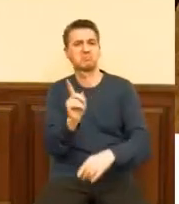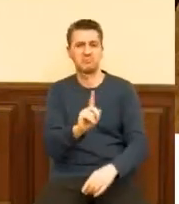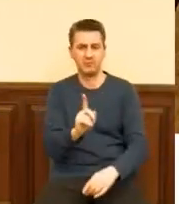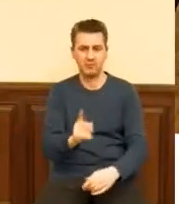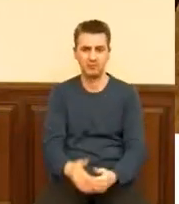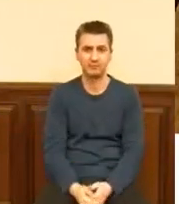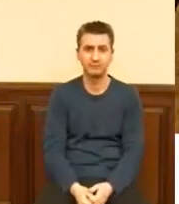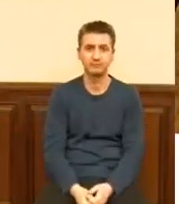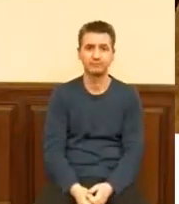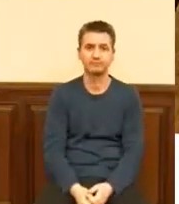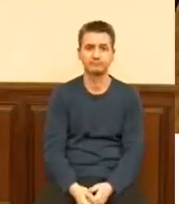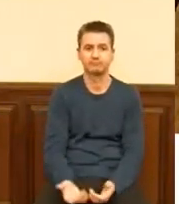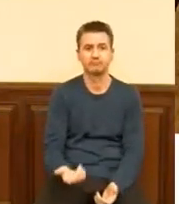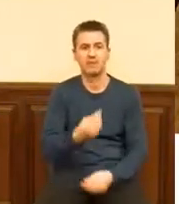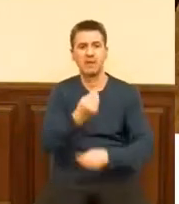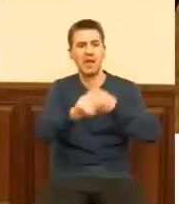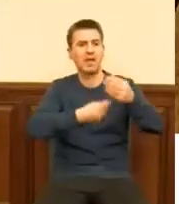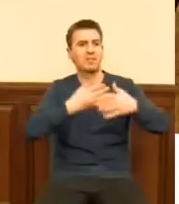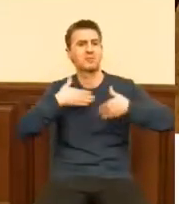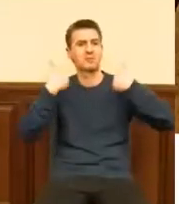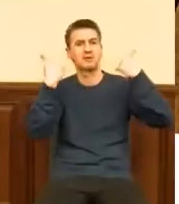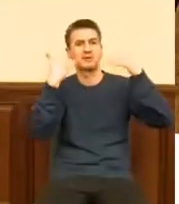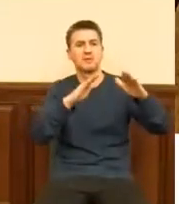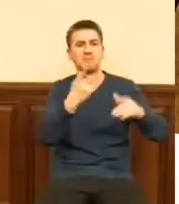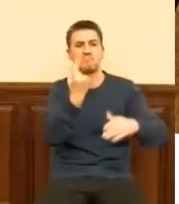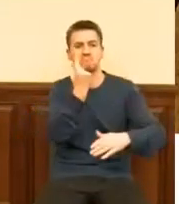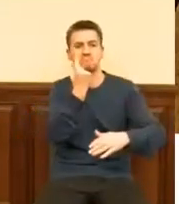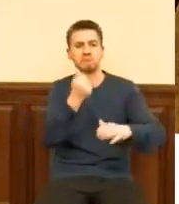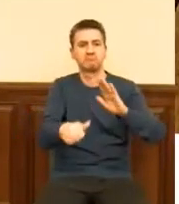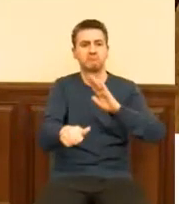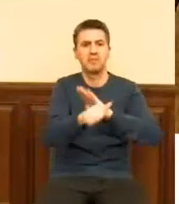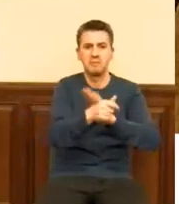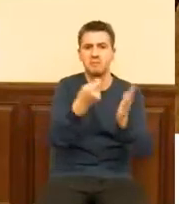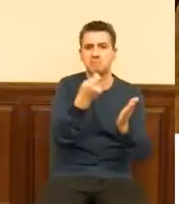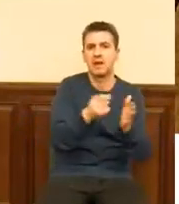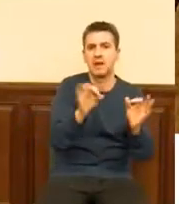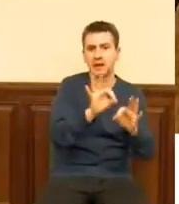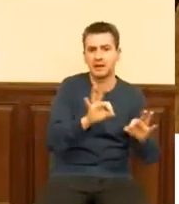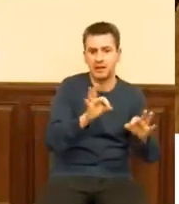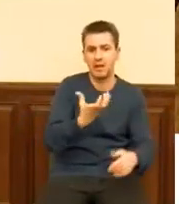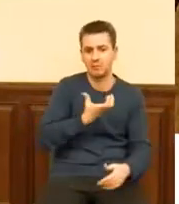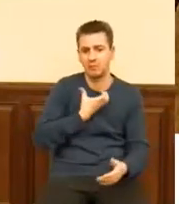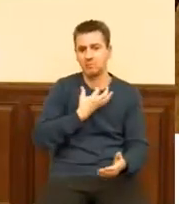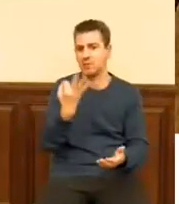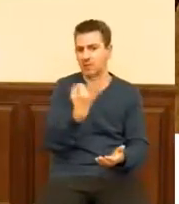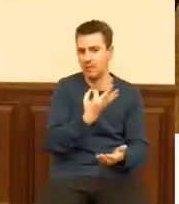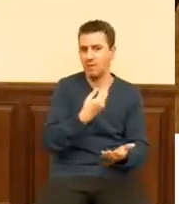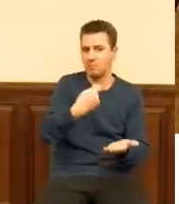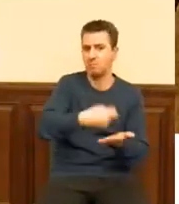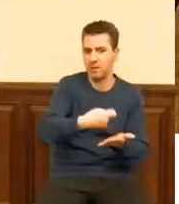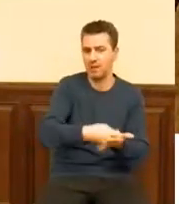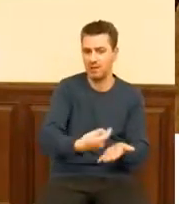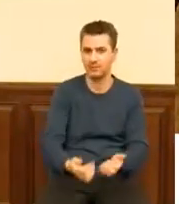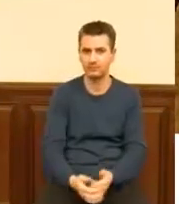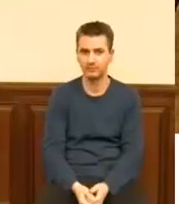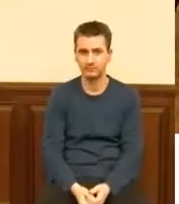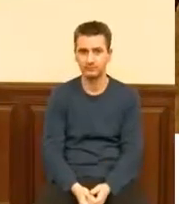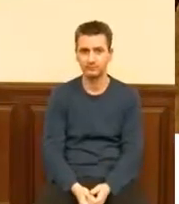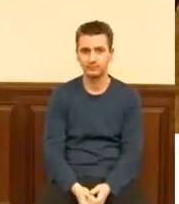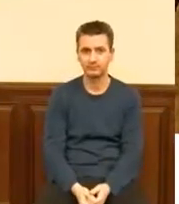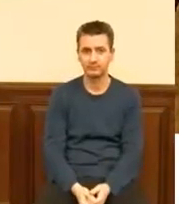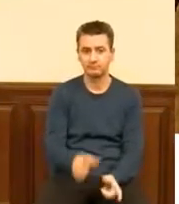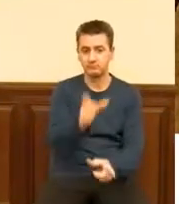campan a sus anchas sin pagar lo que deben a las arcas municipales, es decir, sin pagar lo que se debe a todos